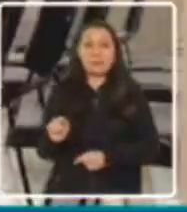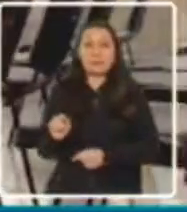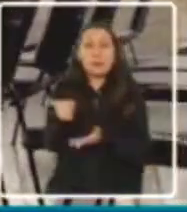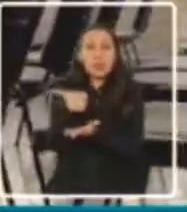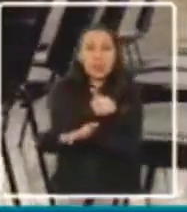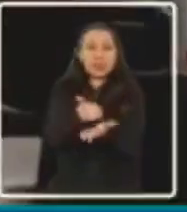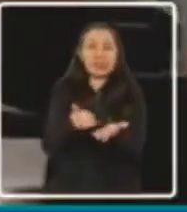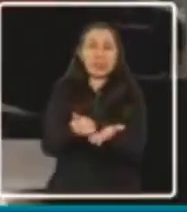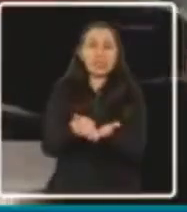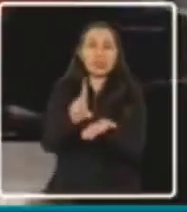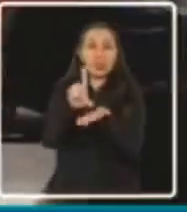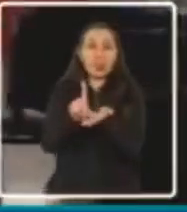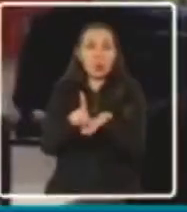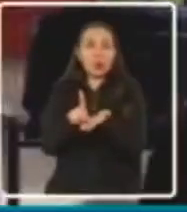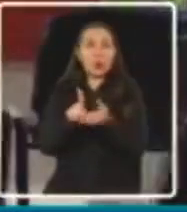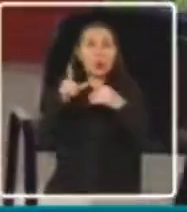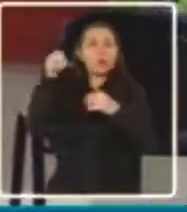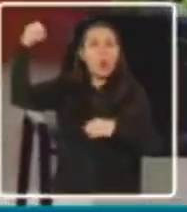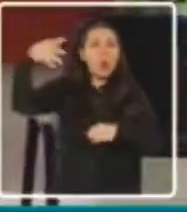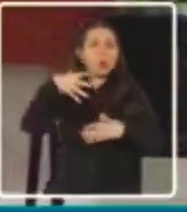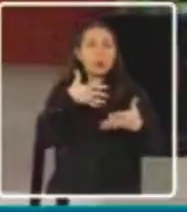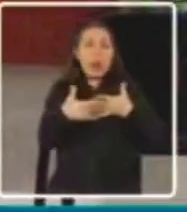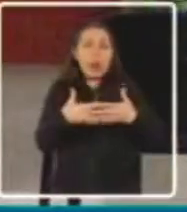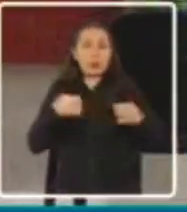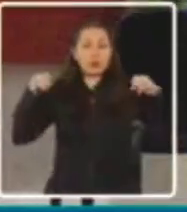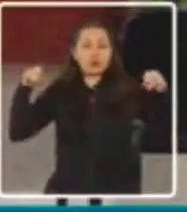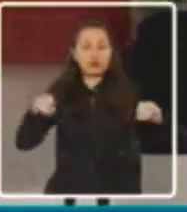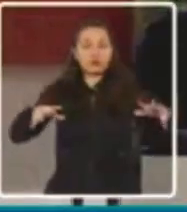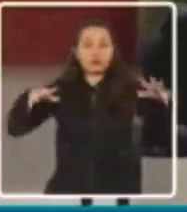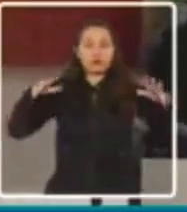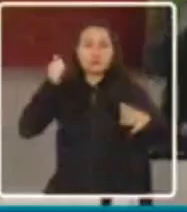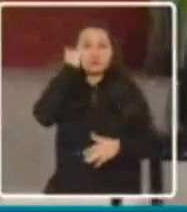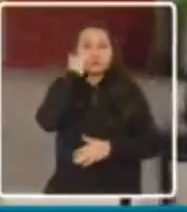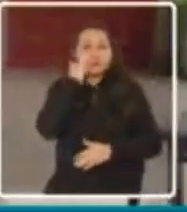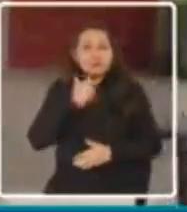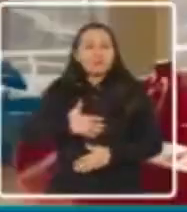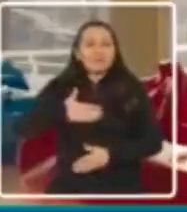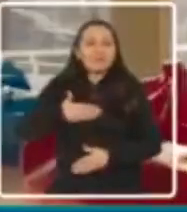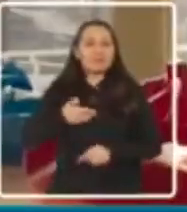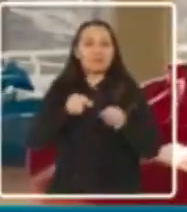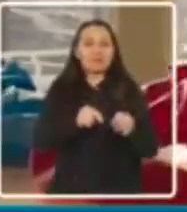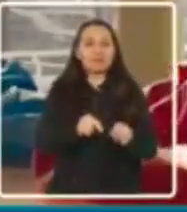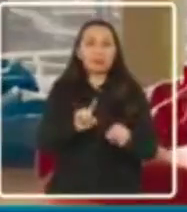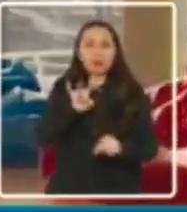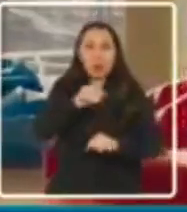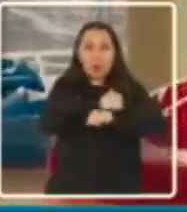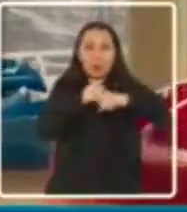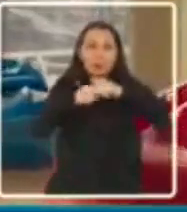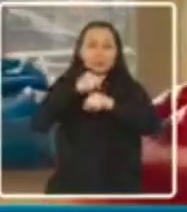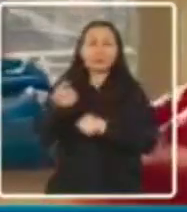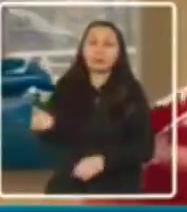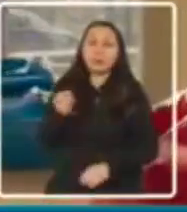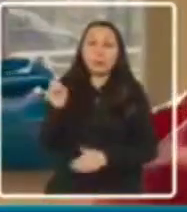el diseño propio del lugar, la luz natural que entra para que sea un lugar acogedor. Y no es solamente infraestructura, esto me lo